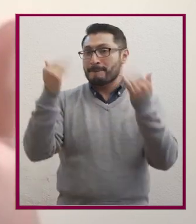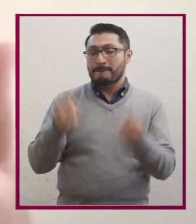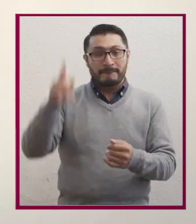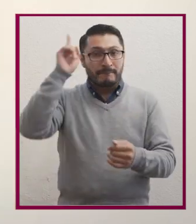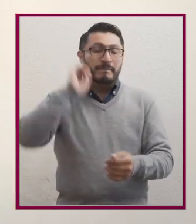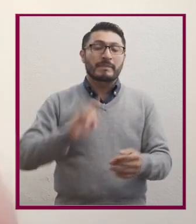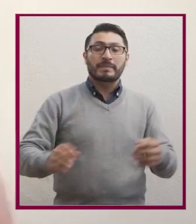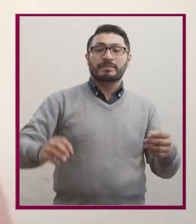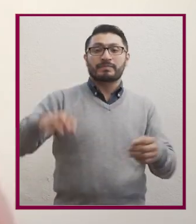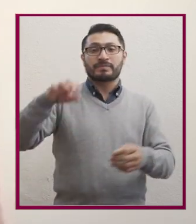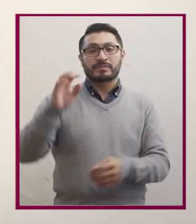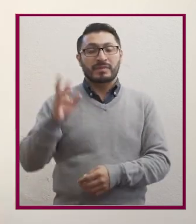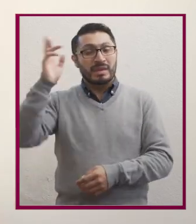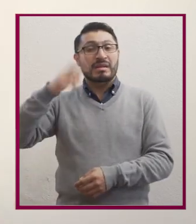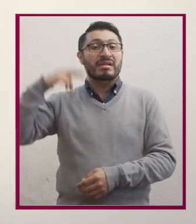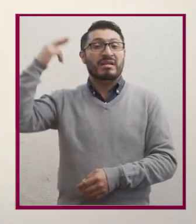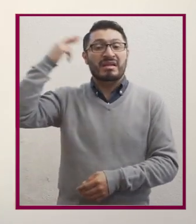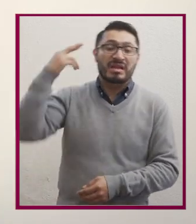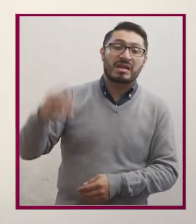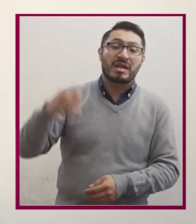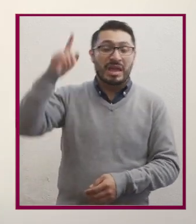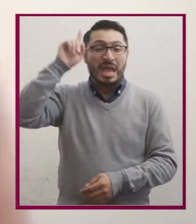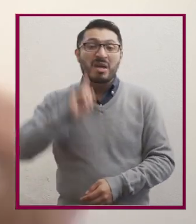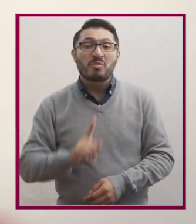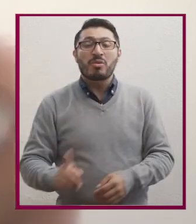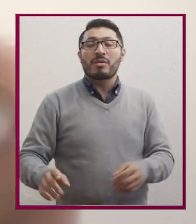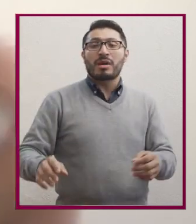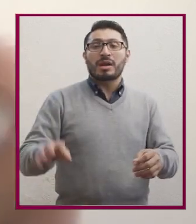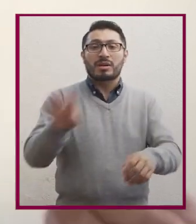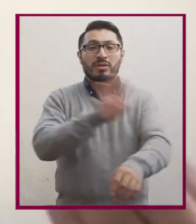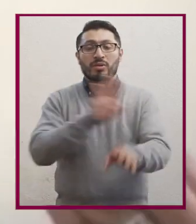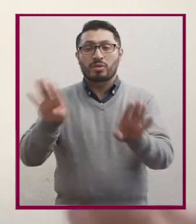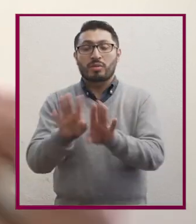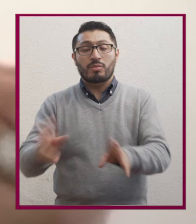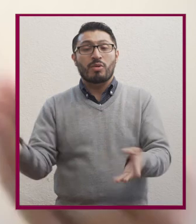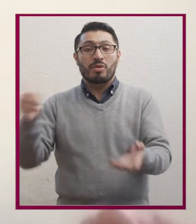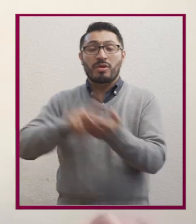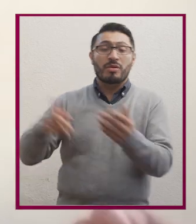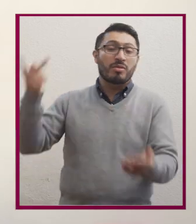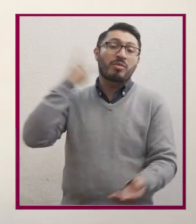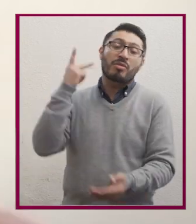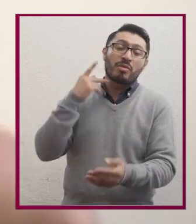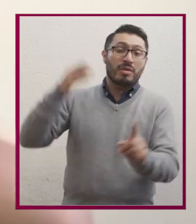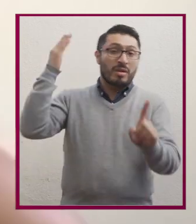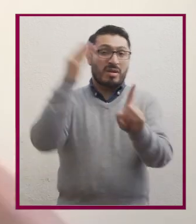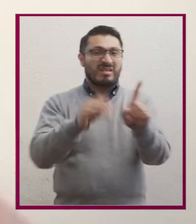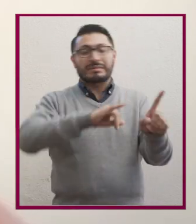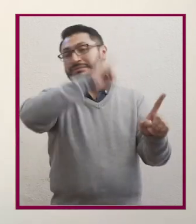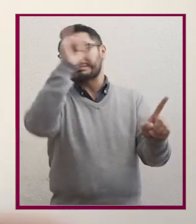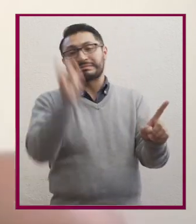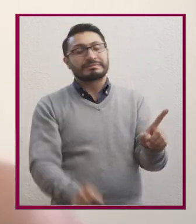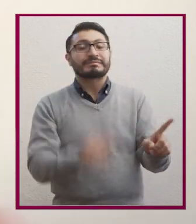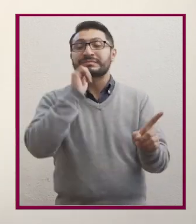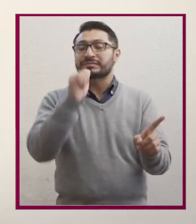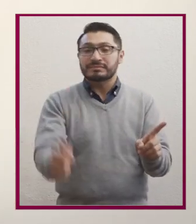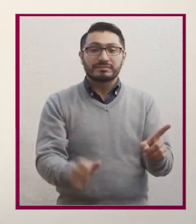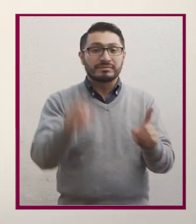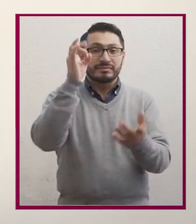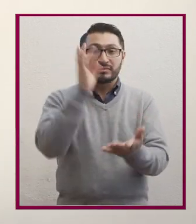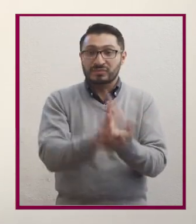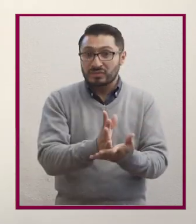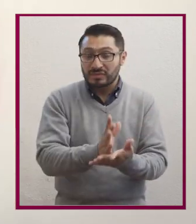mujer emperadora, no hubo ninguna mujer ostentando un cargo político como tal. Las mujeres